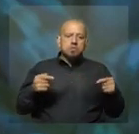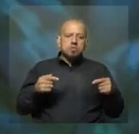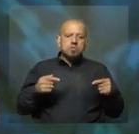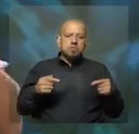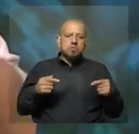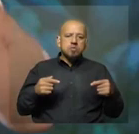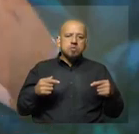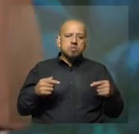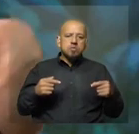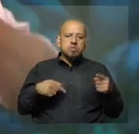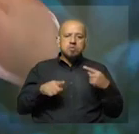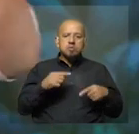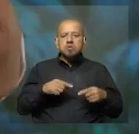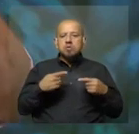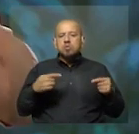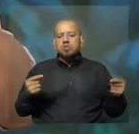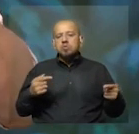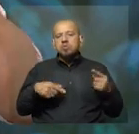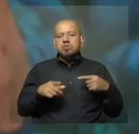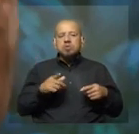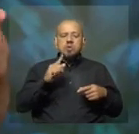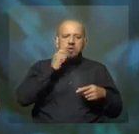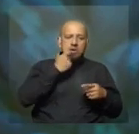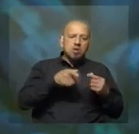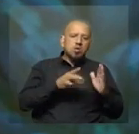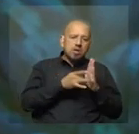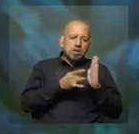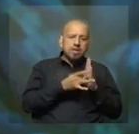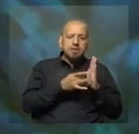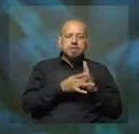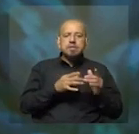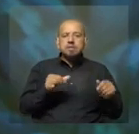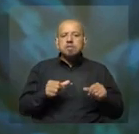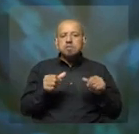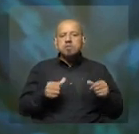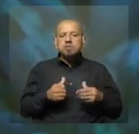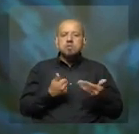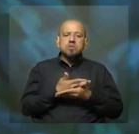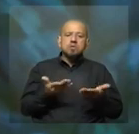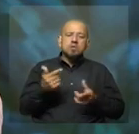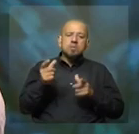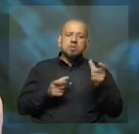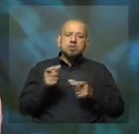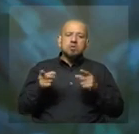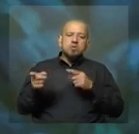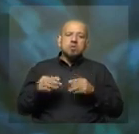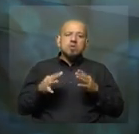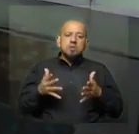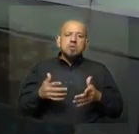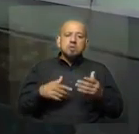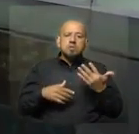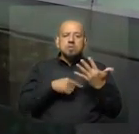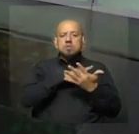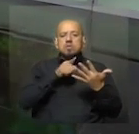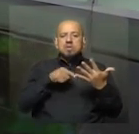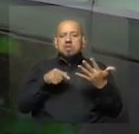desarrollamos, de productos abundantes, de productos que estaban con buena calidad, tratamos de mandar un mensaje al consumidor final de cuáles eran los 5